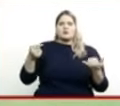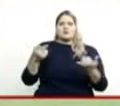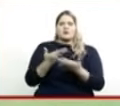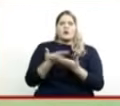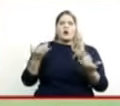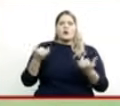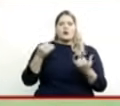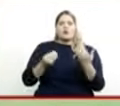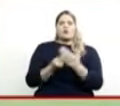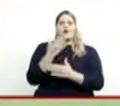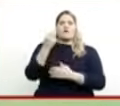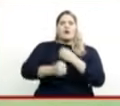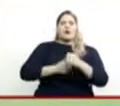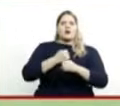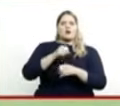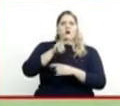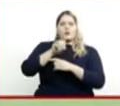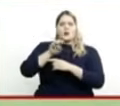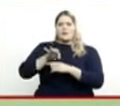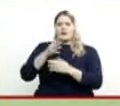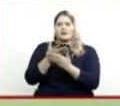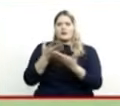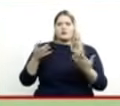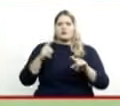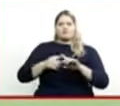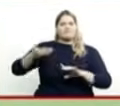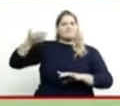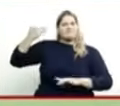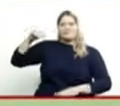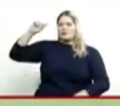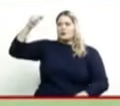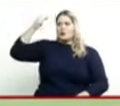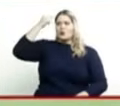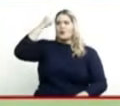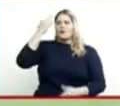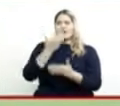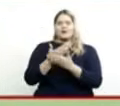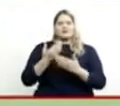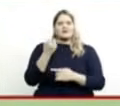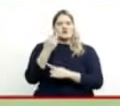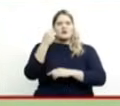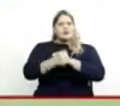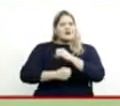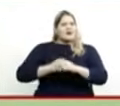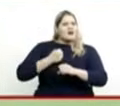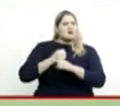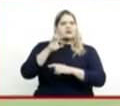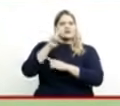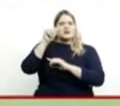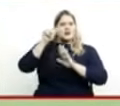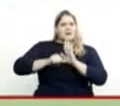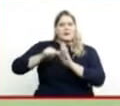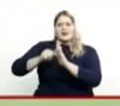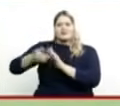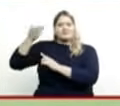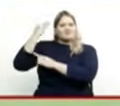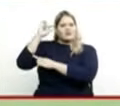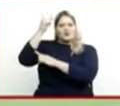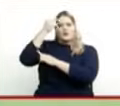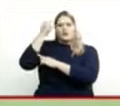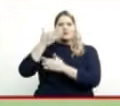2024. Construir sobre los destrozos dejados tras 12 años, 7 meses de dictadura